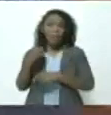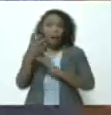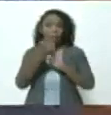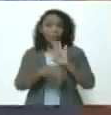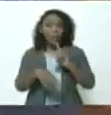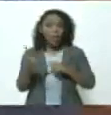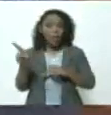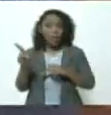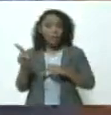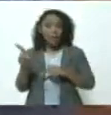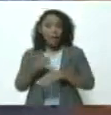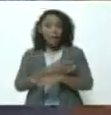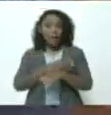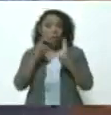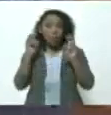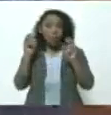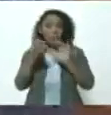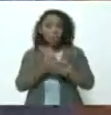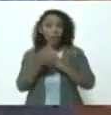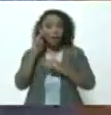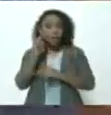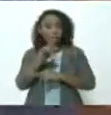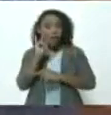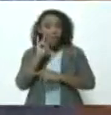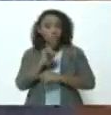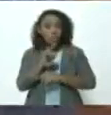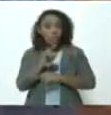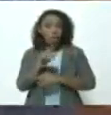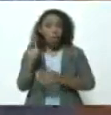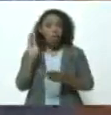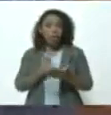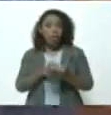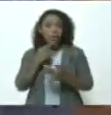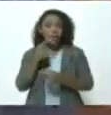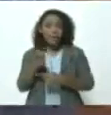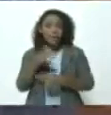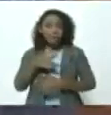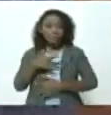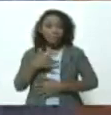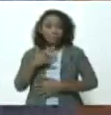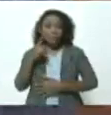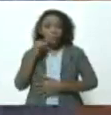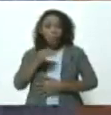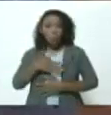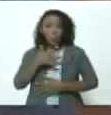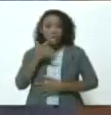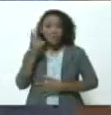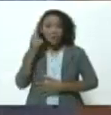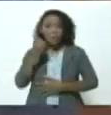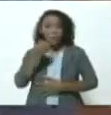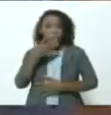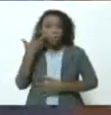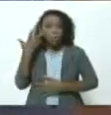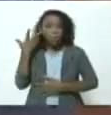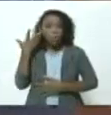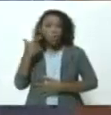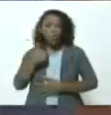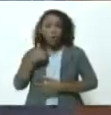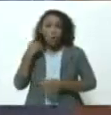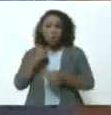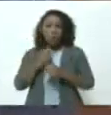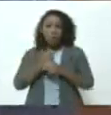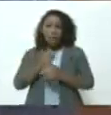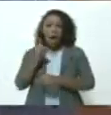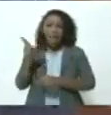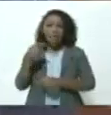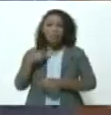en el preestreno y que lo va a ver el lunes y va a sentir y poder decir con orgullo, yo trabajé ahí,